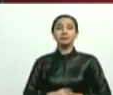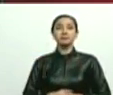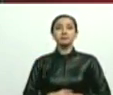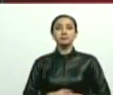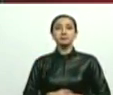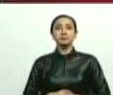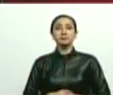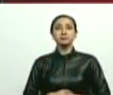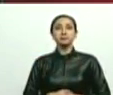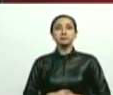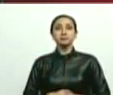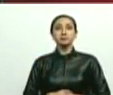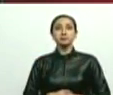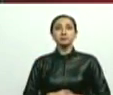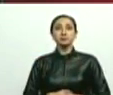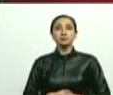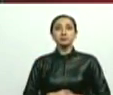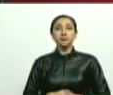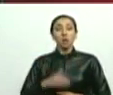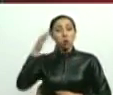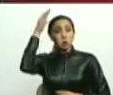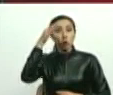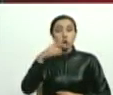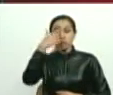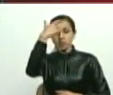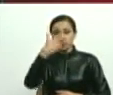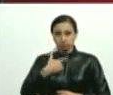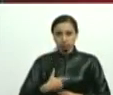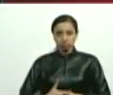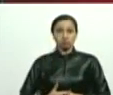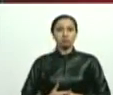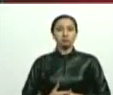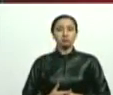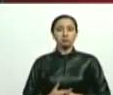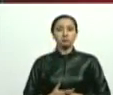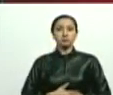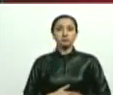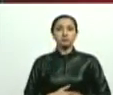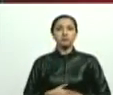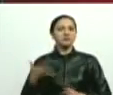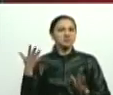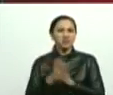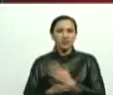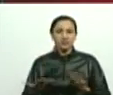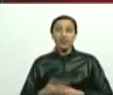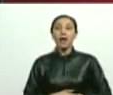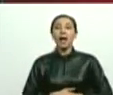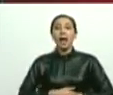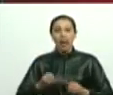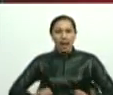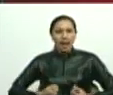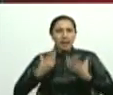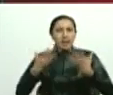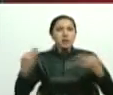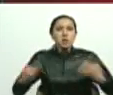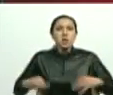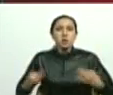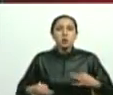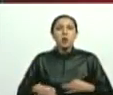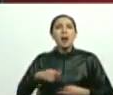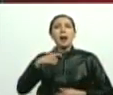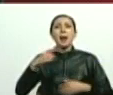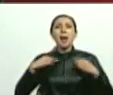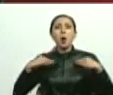Hay algo que se llama la autoconciencia, que es aquella reacción natural del ser